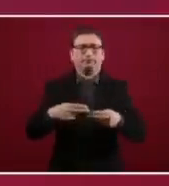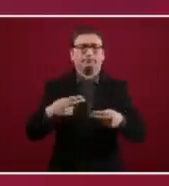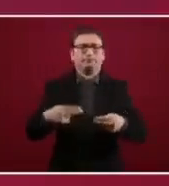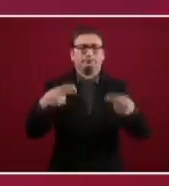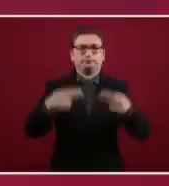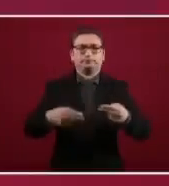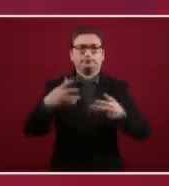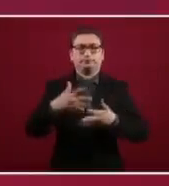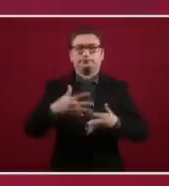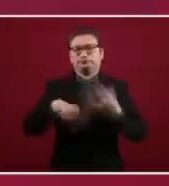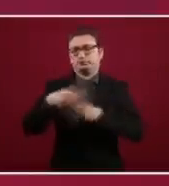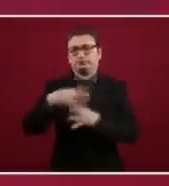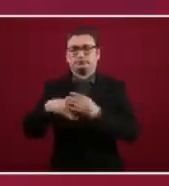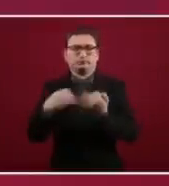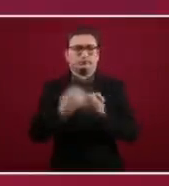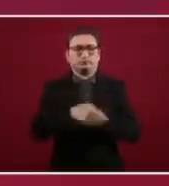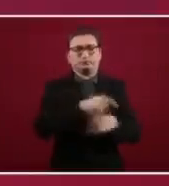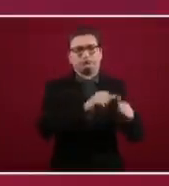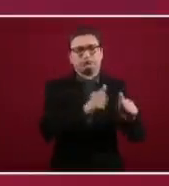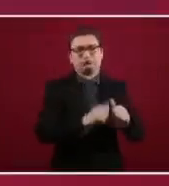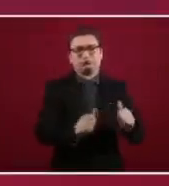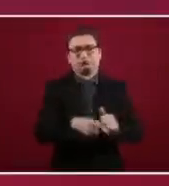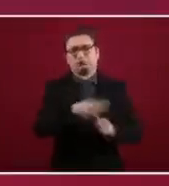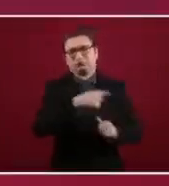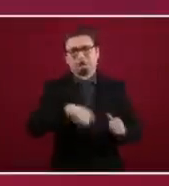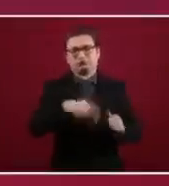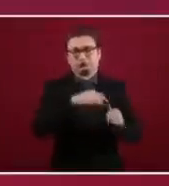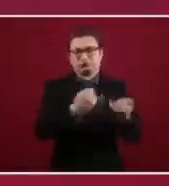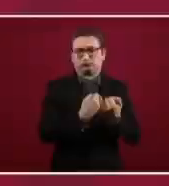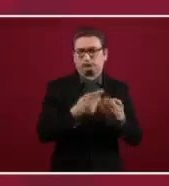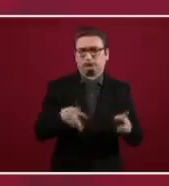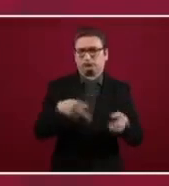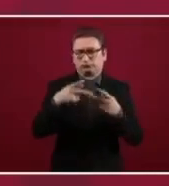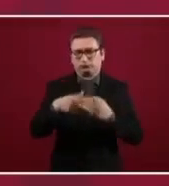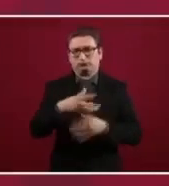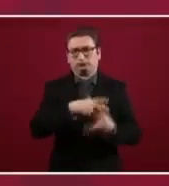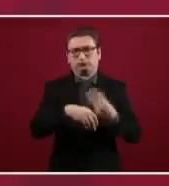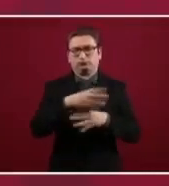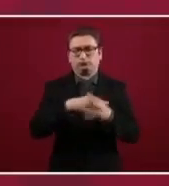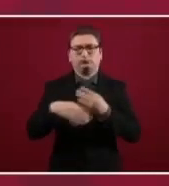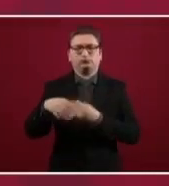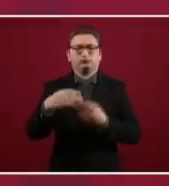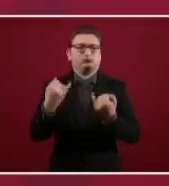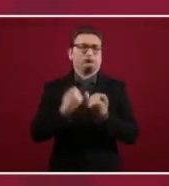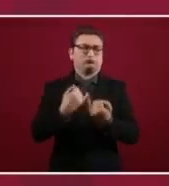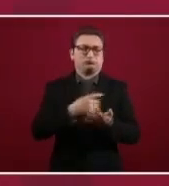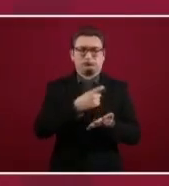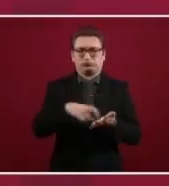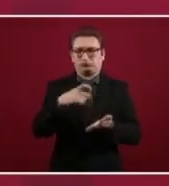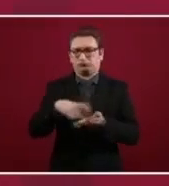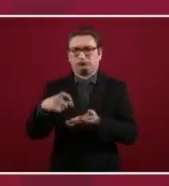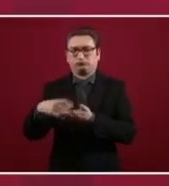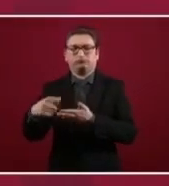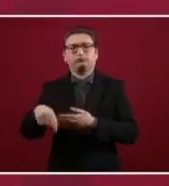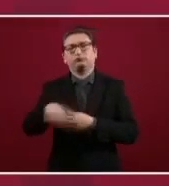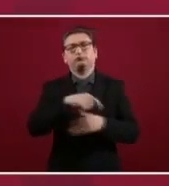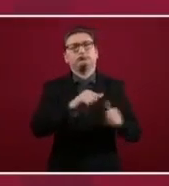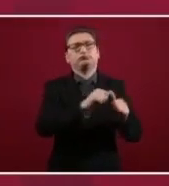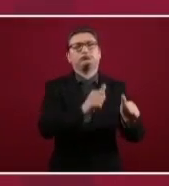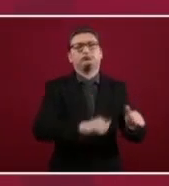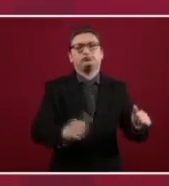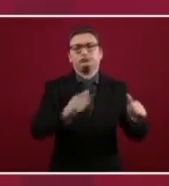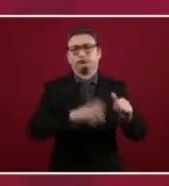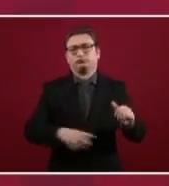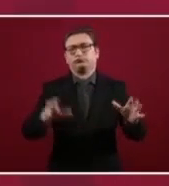les da también la posibilidad de seguir adquiriendo y expandiendo sus compras a artesanos a